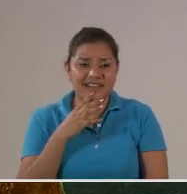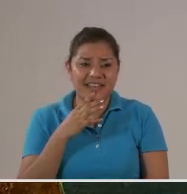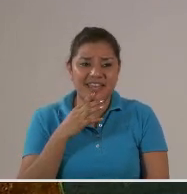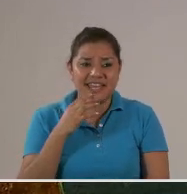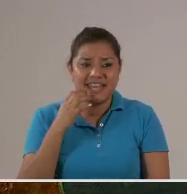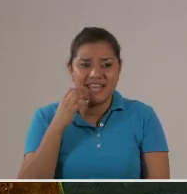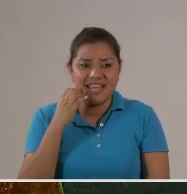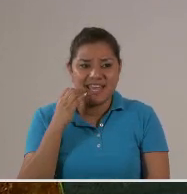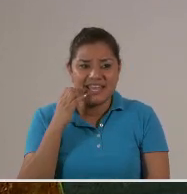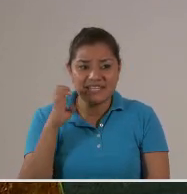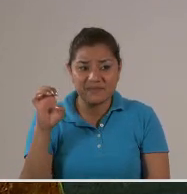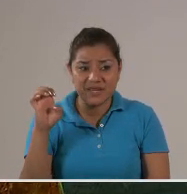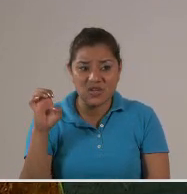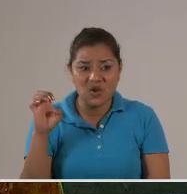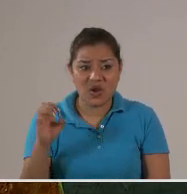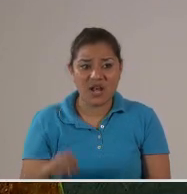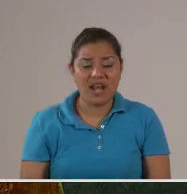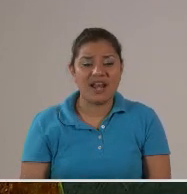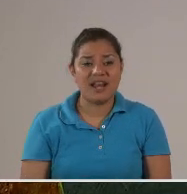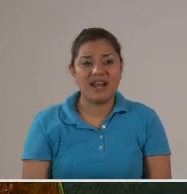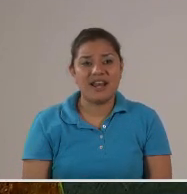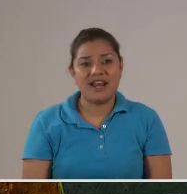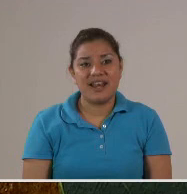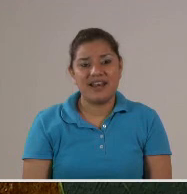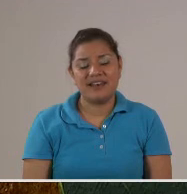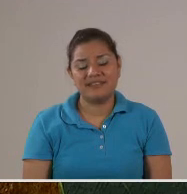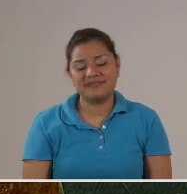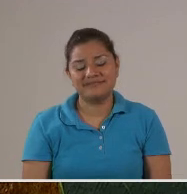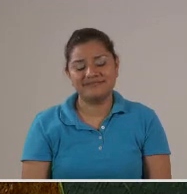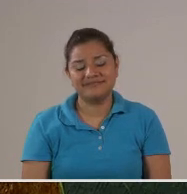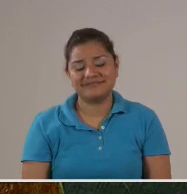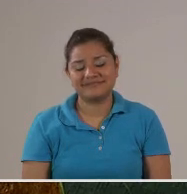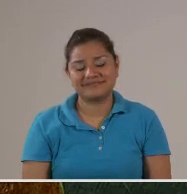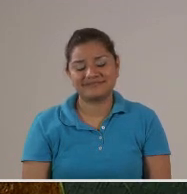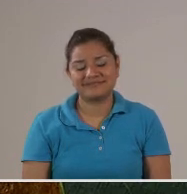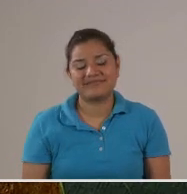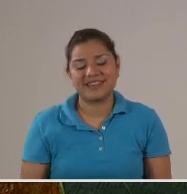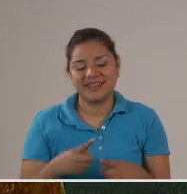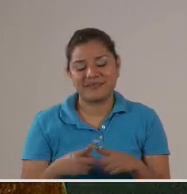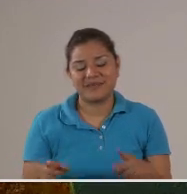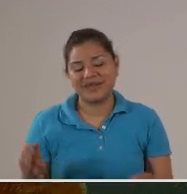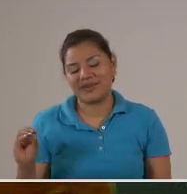nor buena Pero no por una nacionalidad